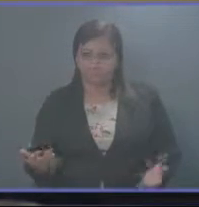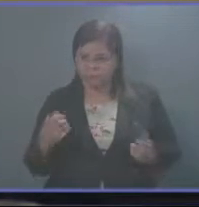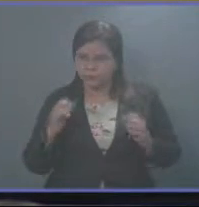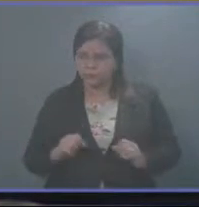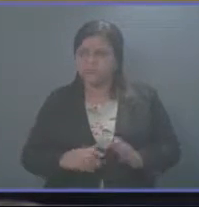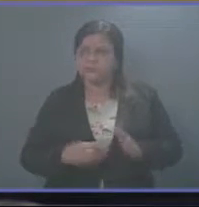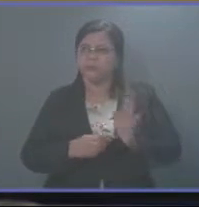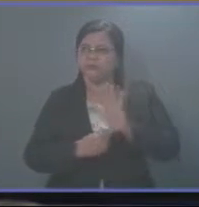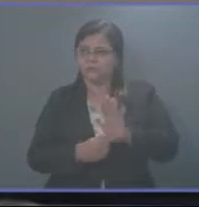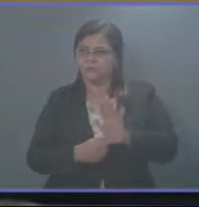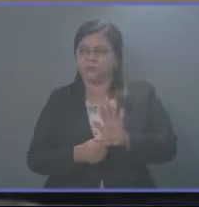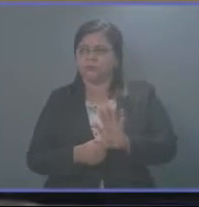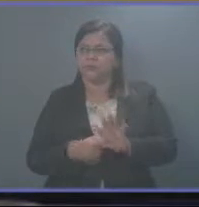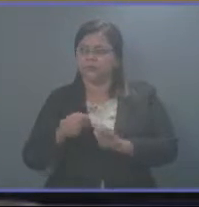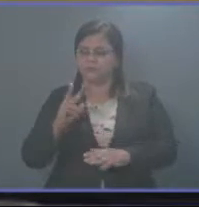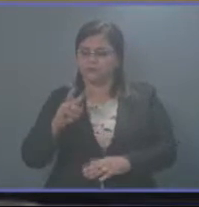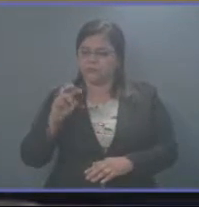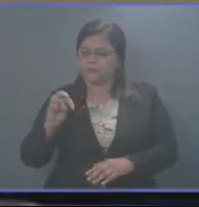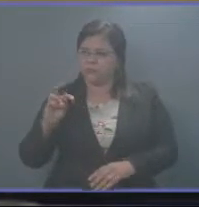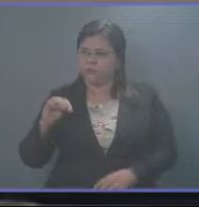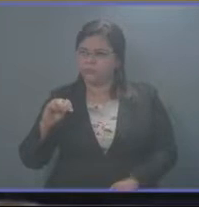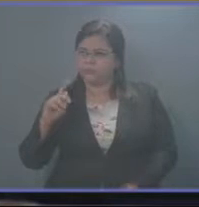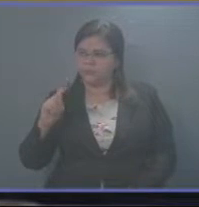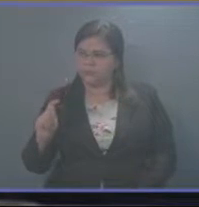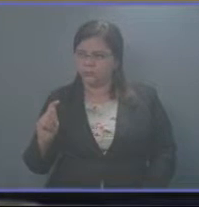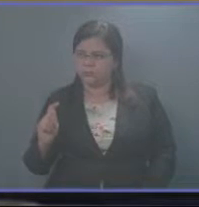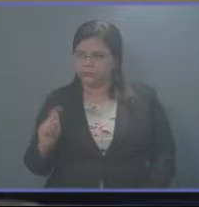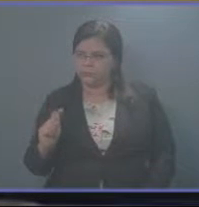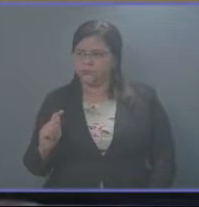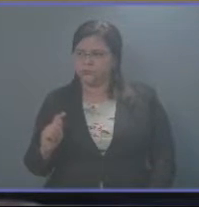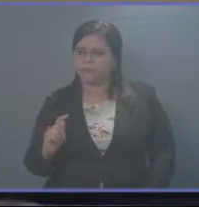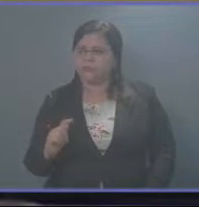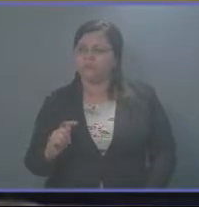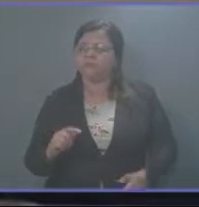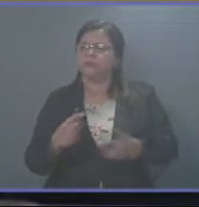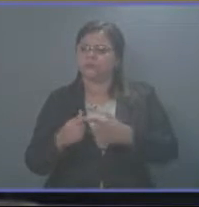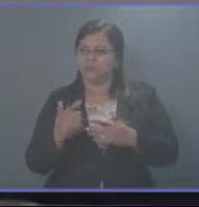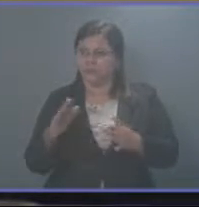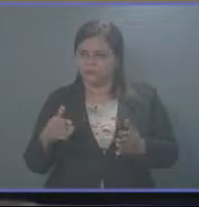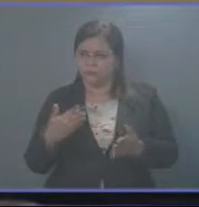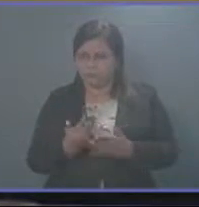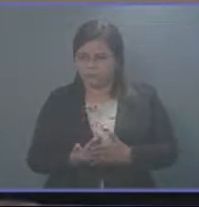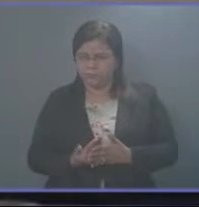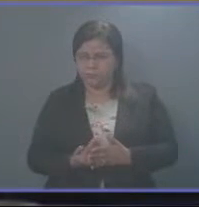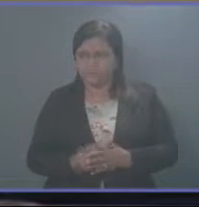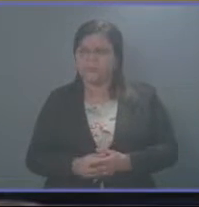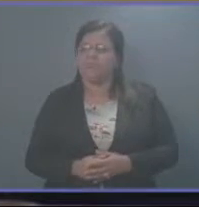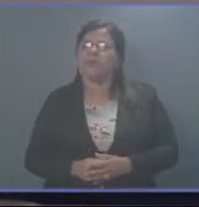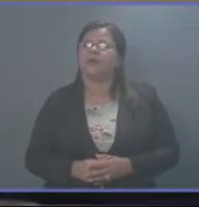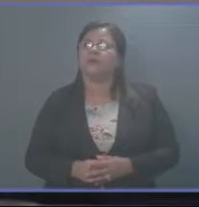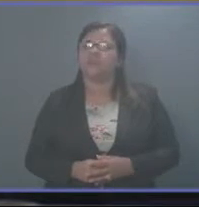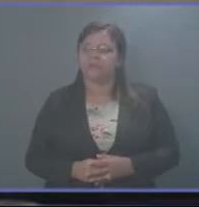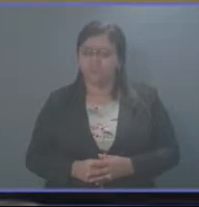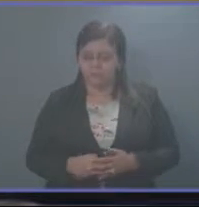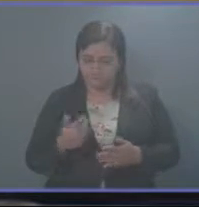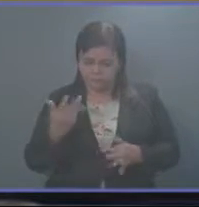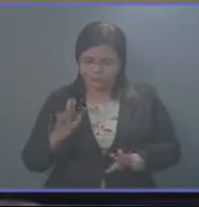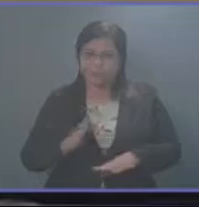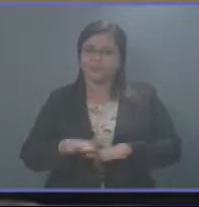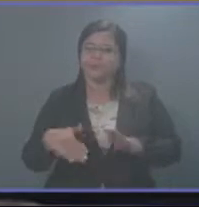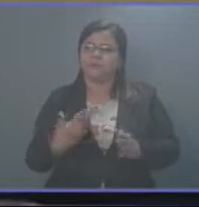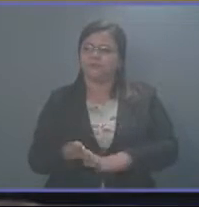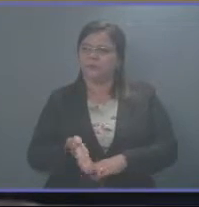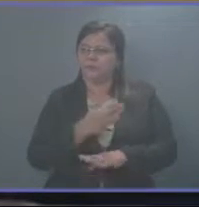solicitud respectiva ante el Viceministerio de Transporte a efecto de completar el trámite de traspaso respectivo. Las solicitudes que